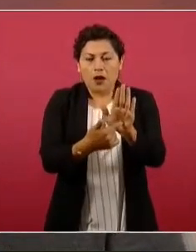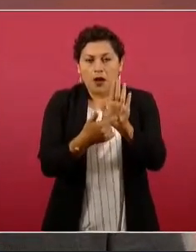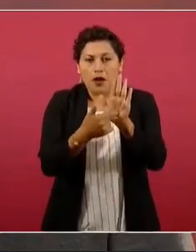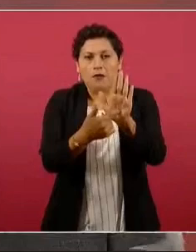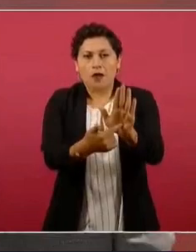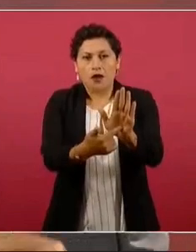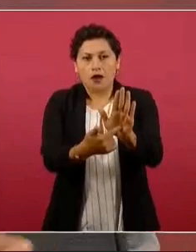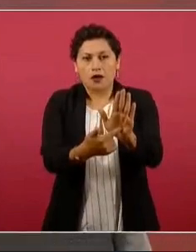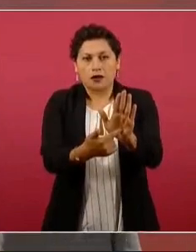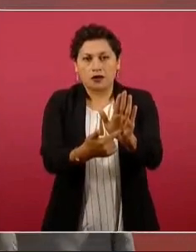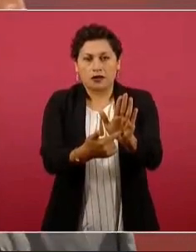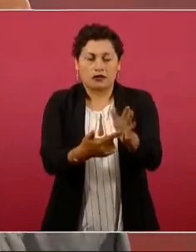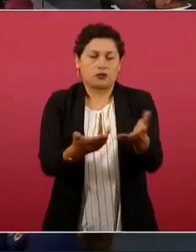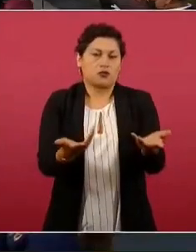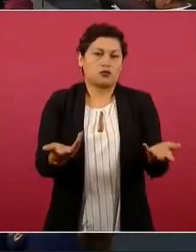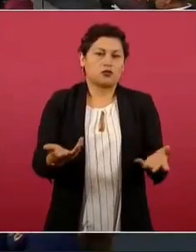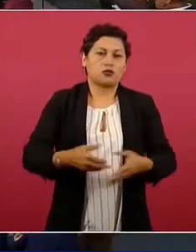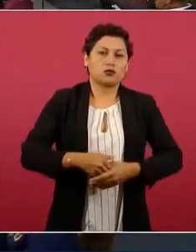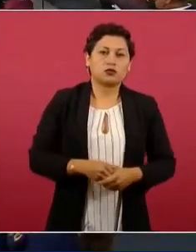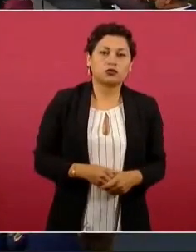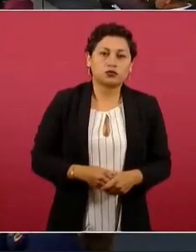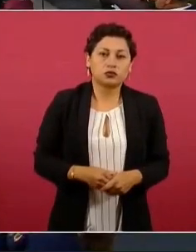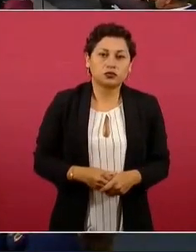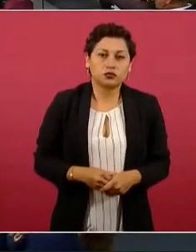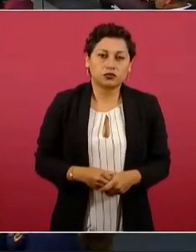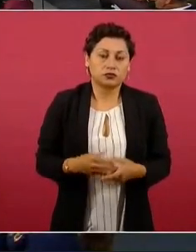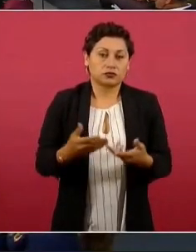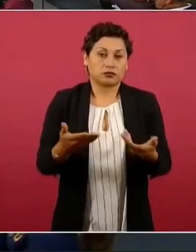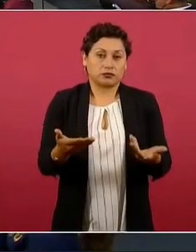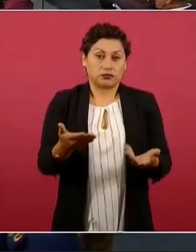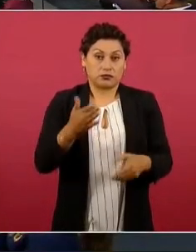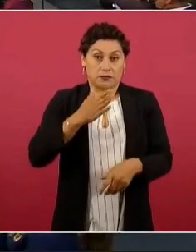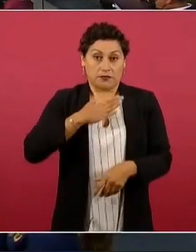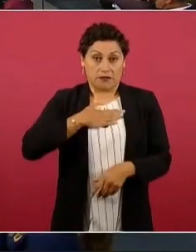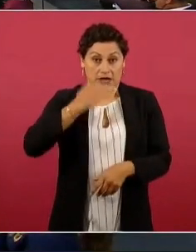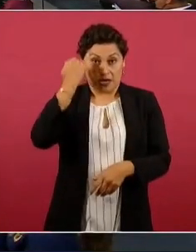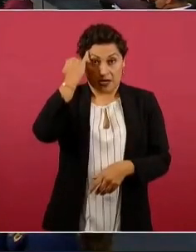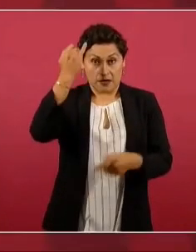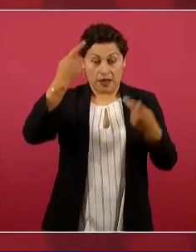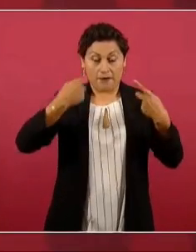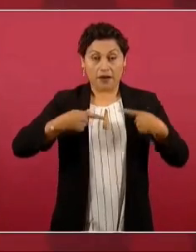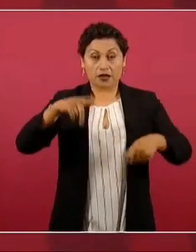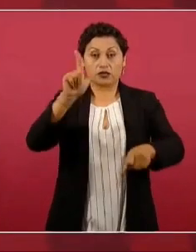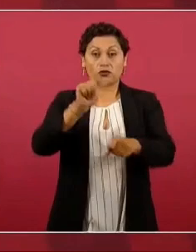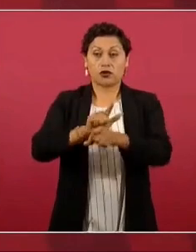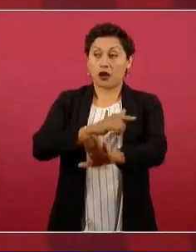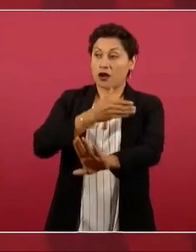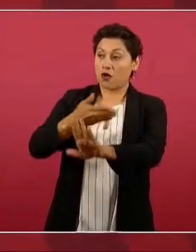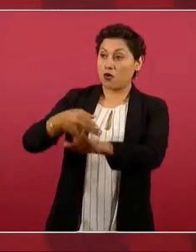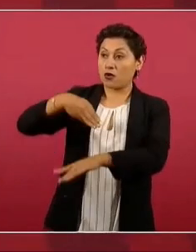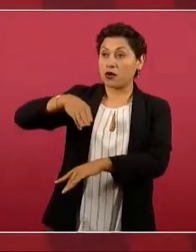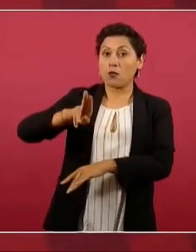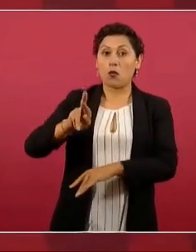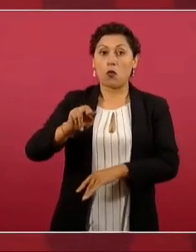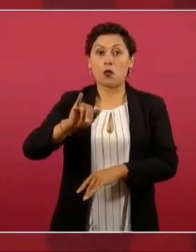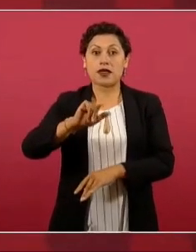Entonces, no tengo nada personal contra el señor Murillo Karam, nada,